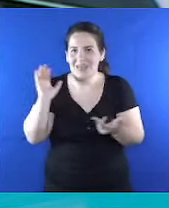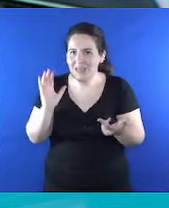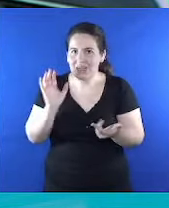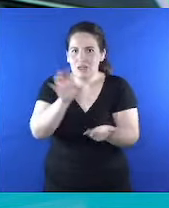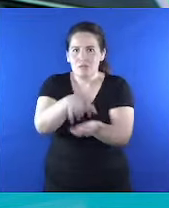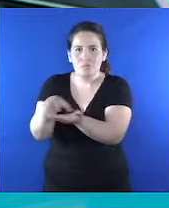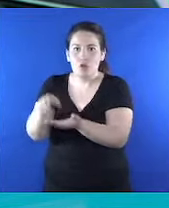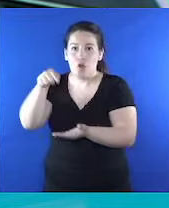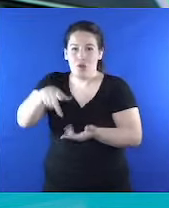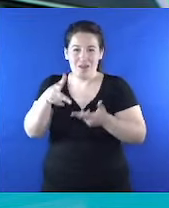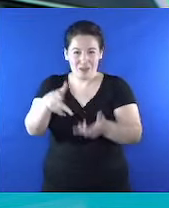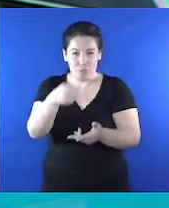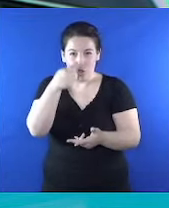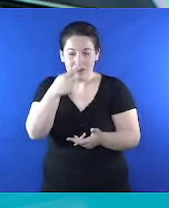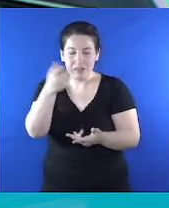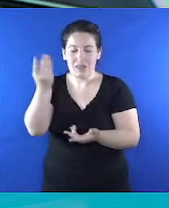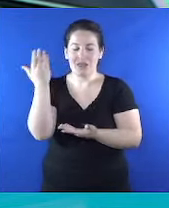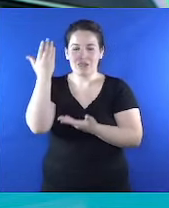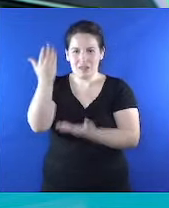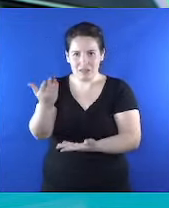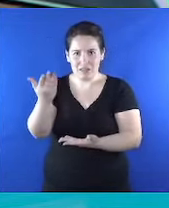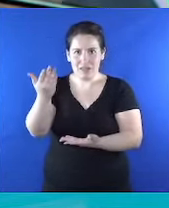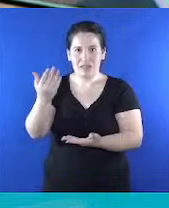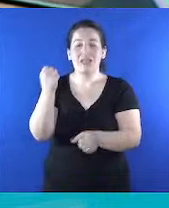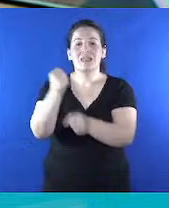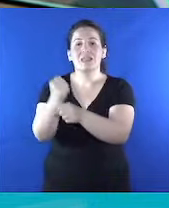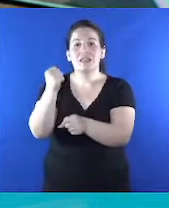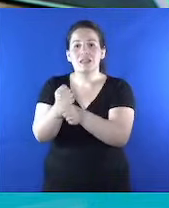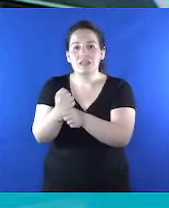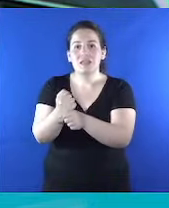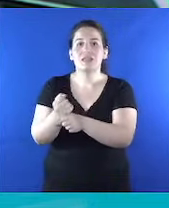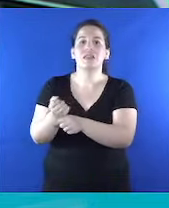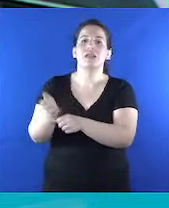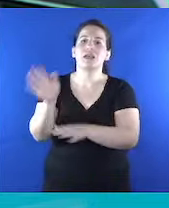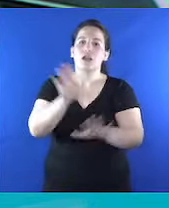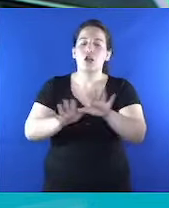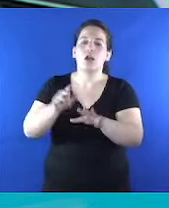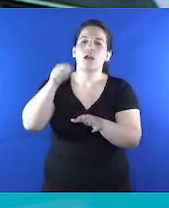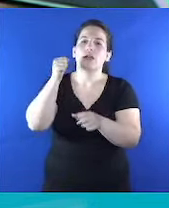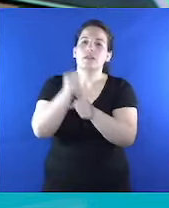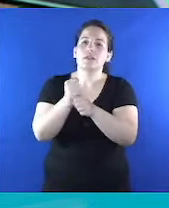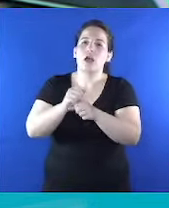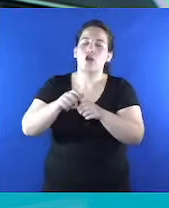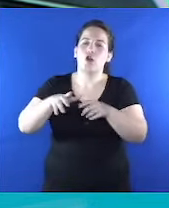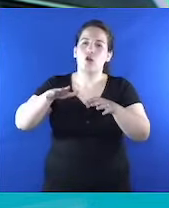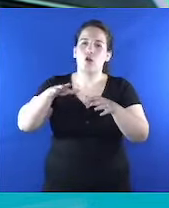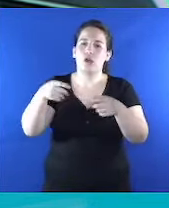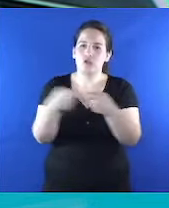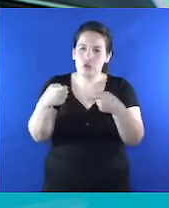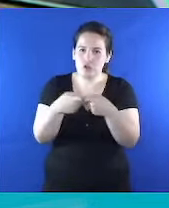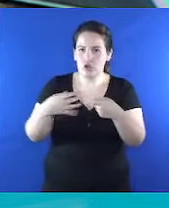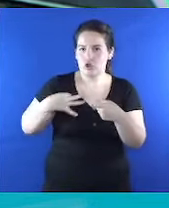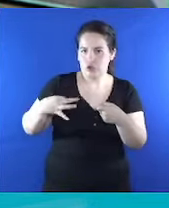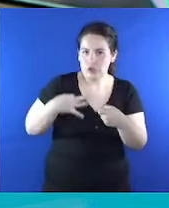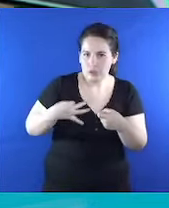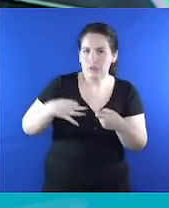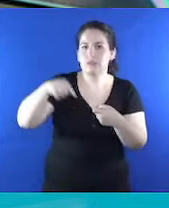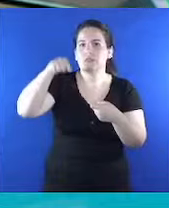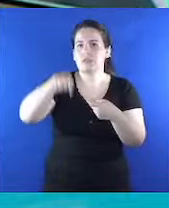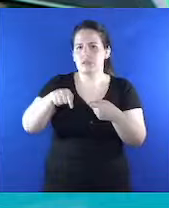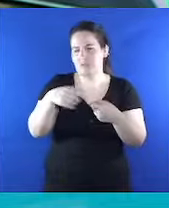declaramos de interés el trabajo que realiza una asociación eh Civil del diputado eh o con la